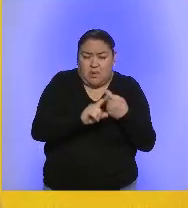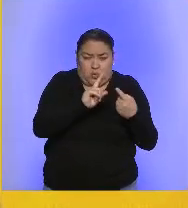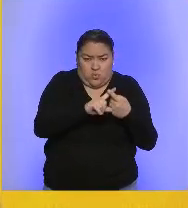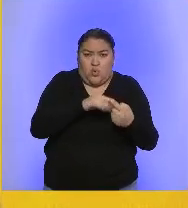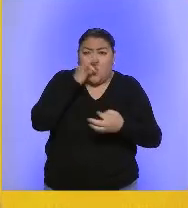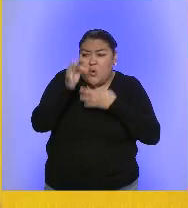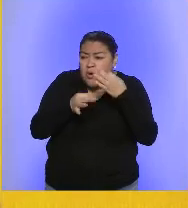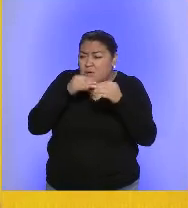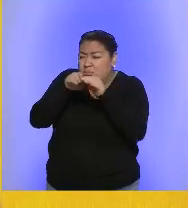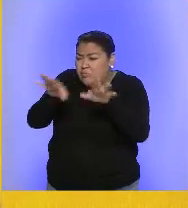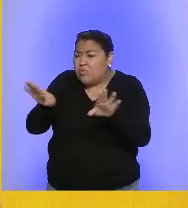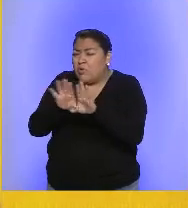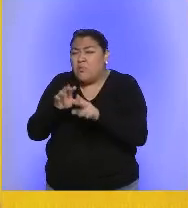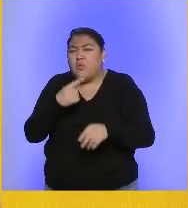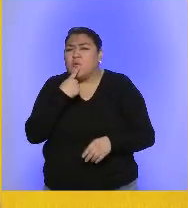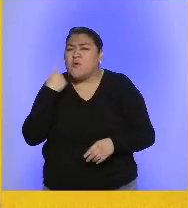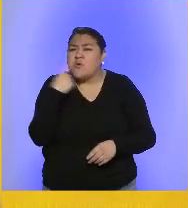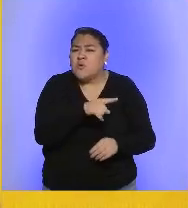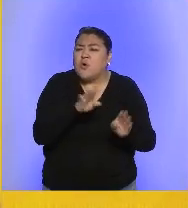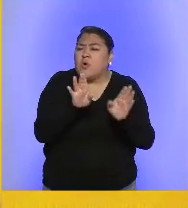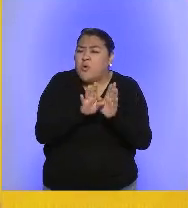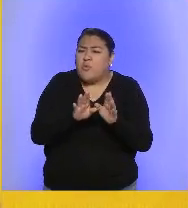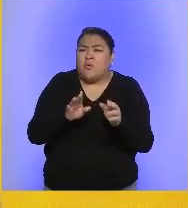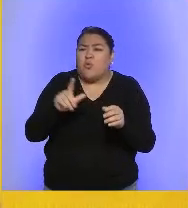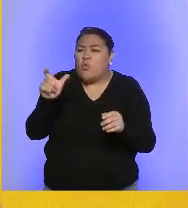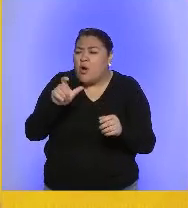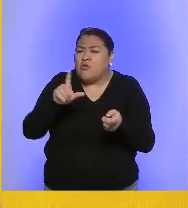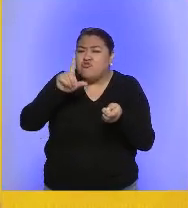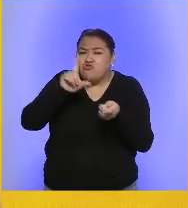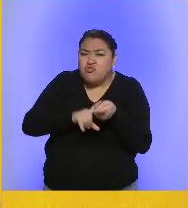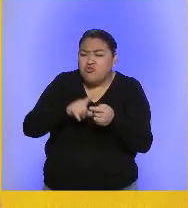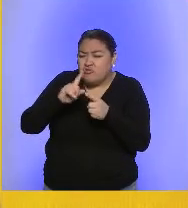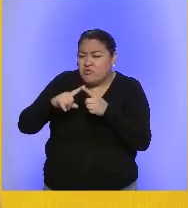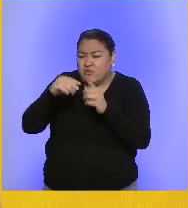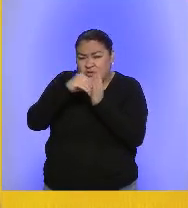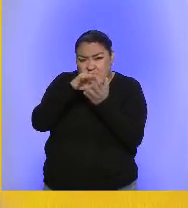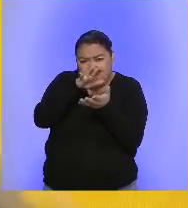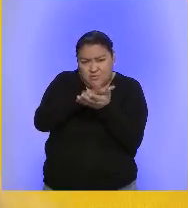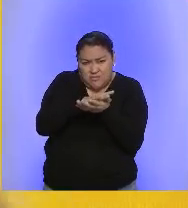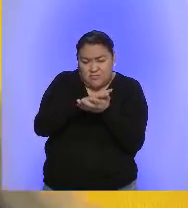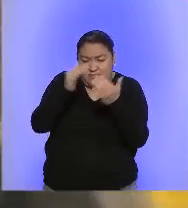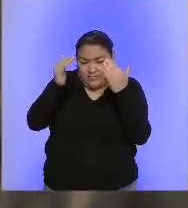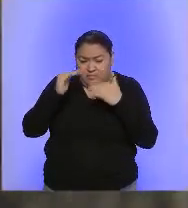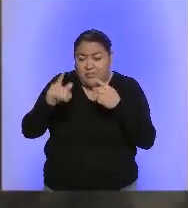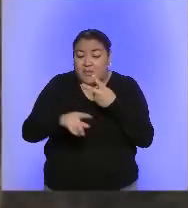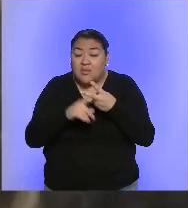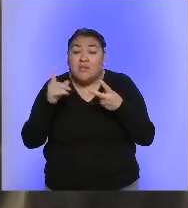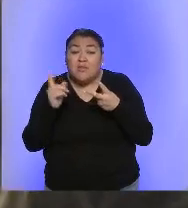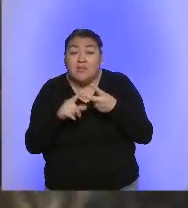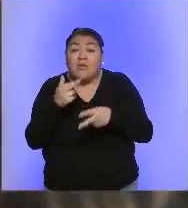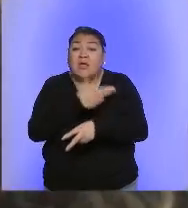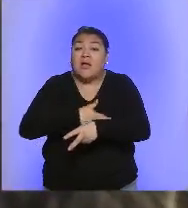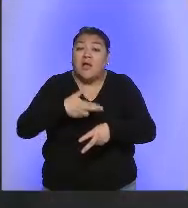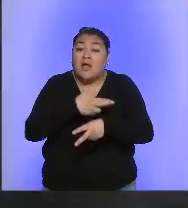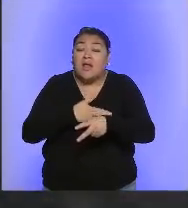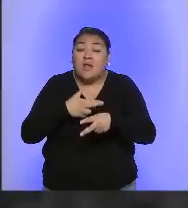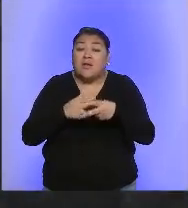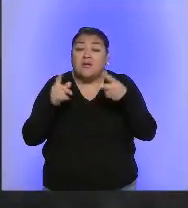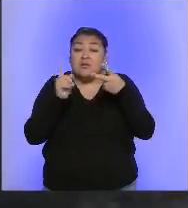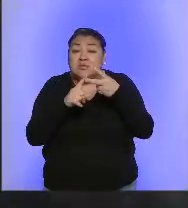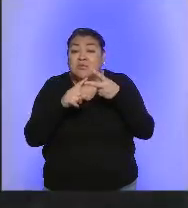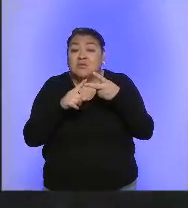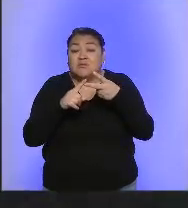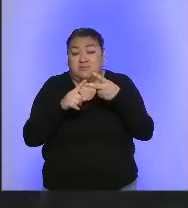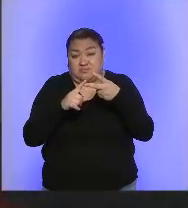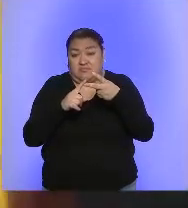este tipo de delito, también es conveniente llevar a cabo dos acciones que considero importantes. Primero, capacitar